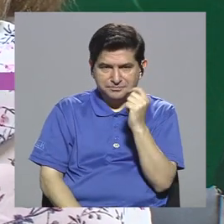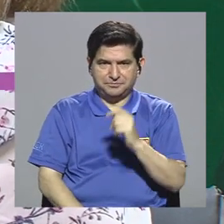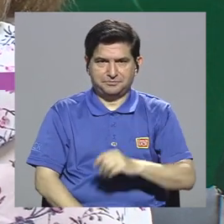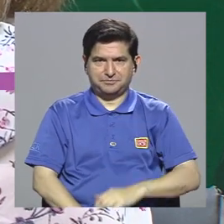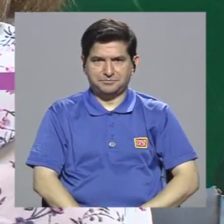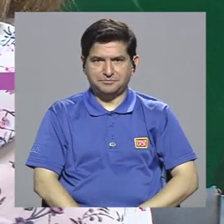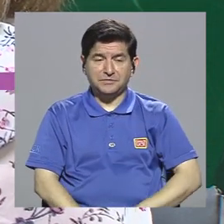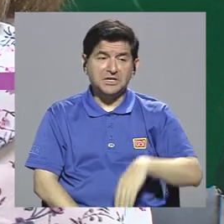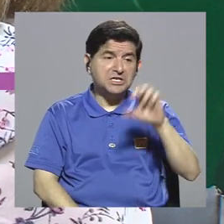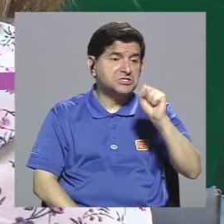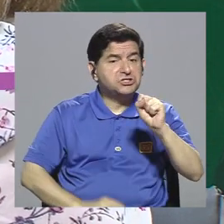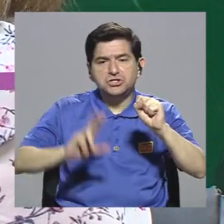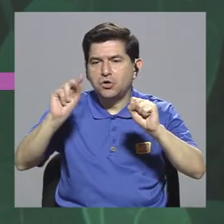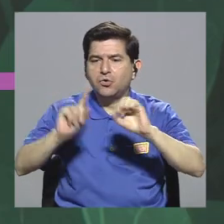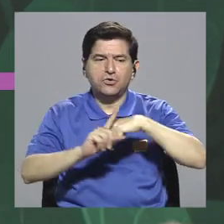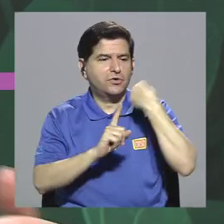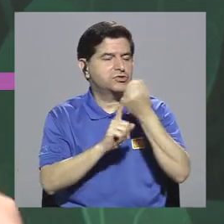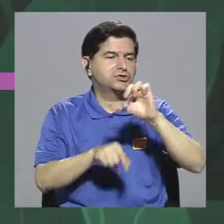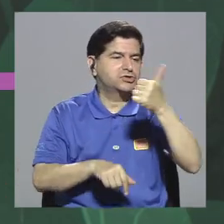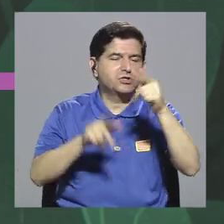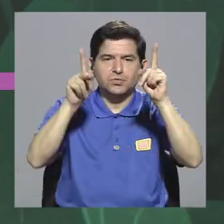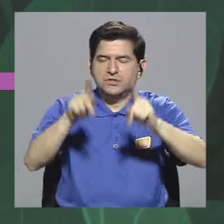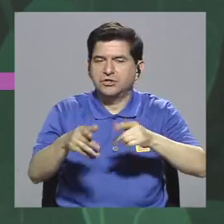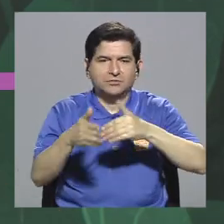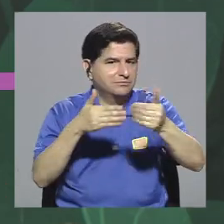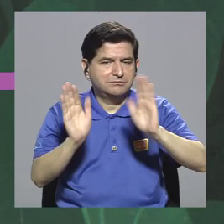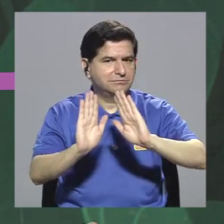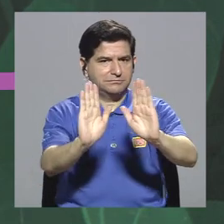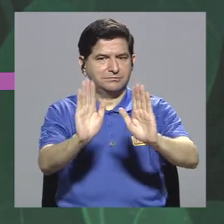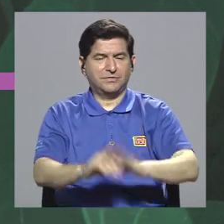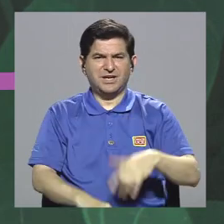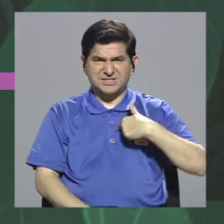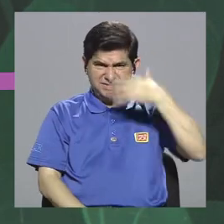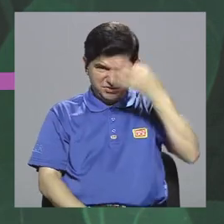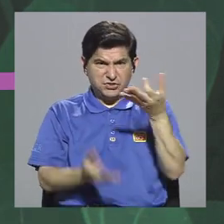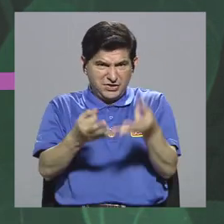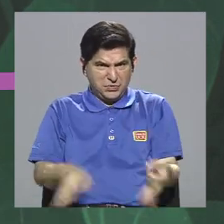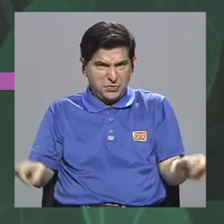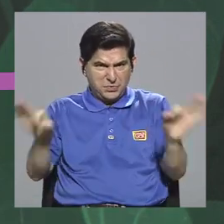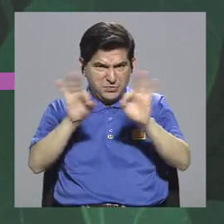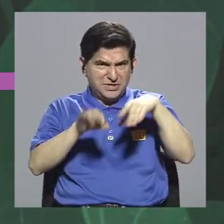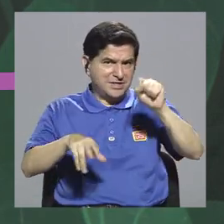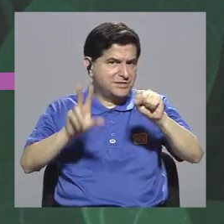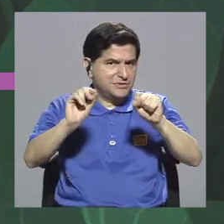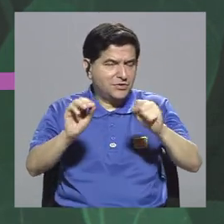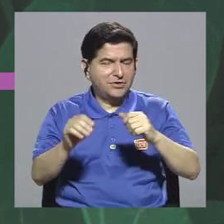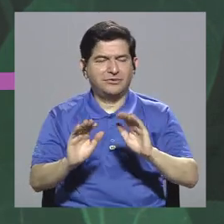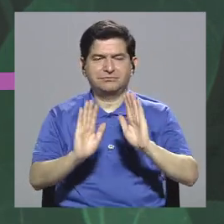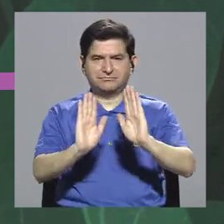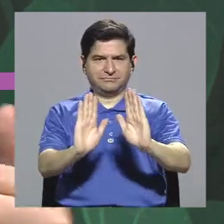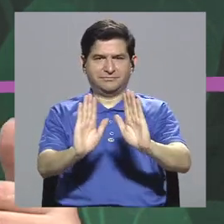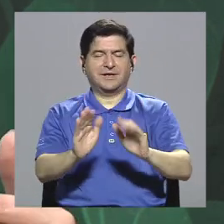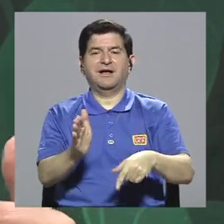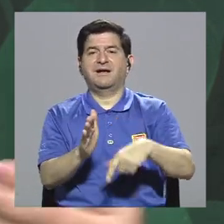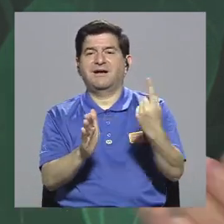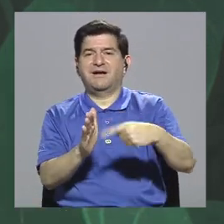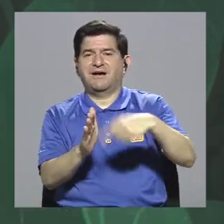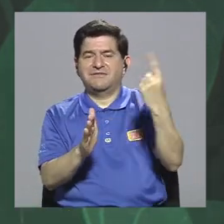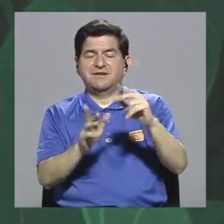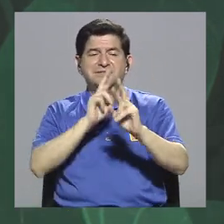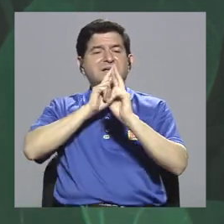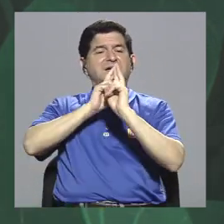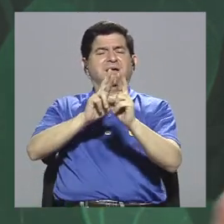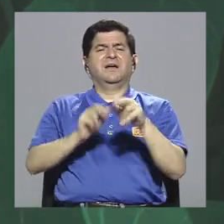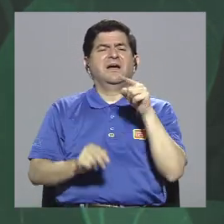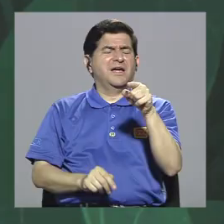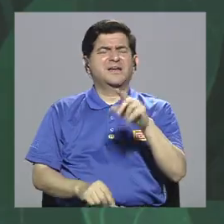no entiendo lo que le está pasando al otro, si yo creo que es importante o no, porque muchas veces la respuesta es, pero eso no es